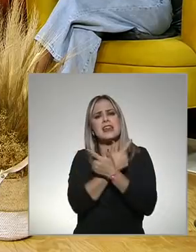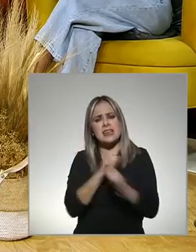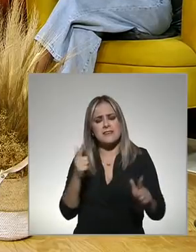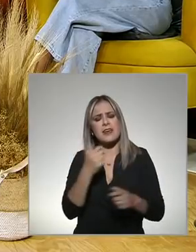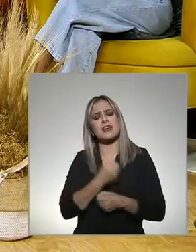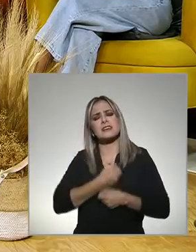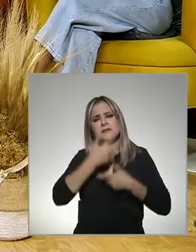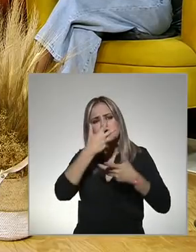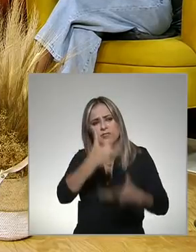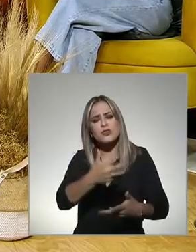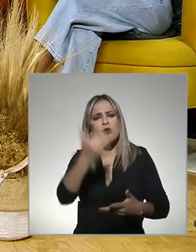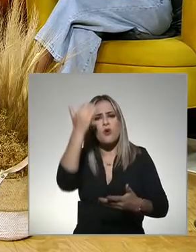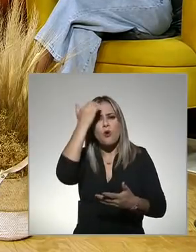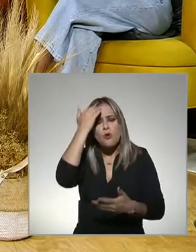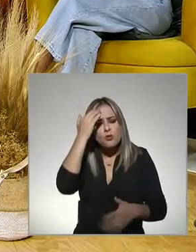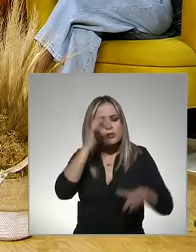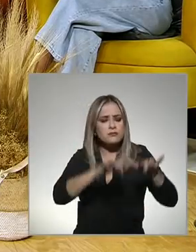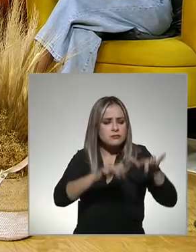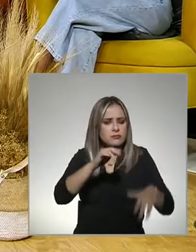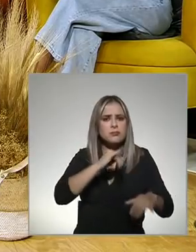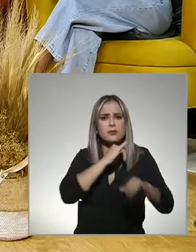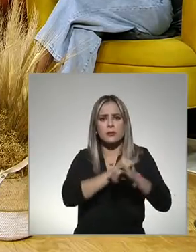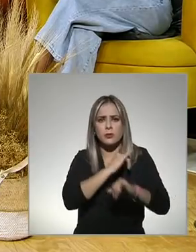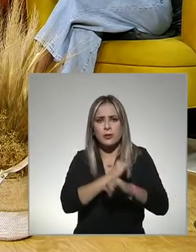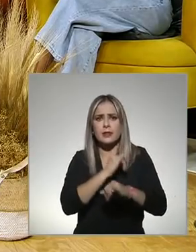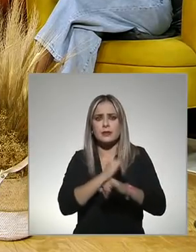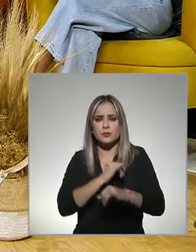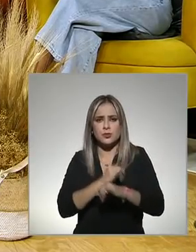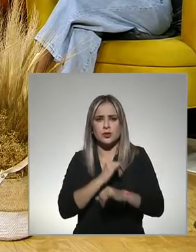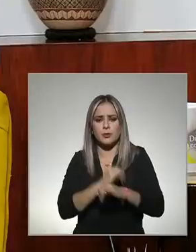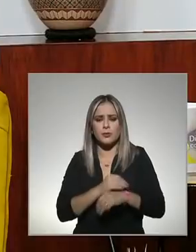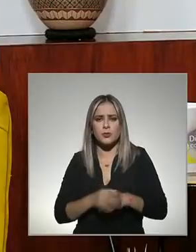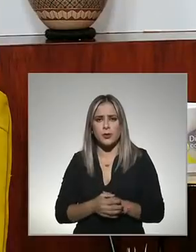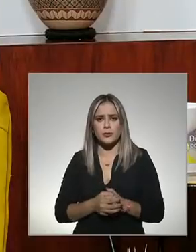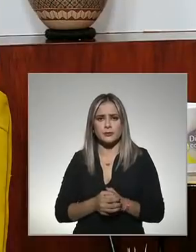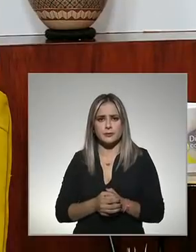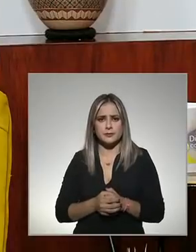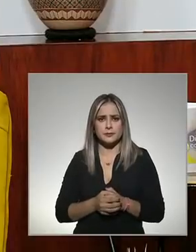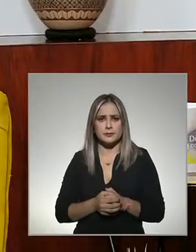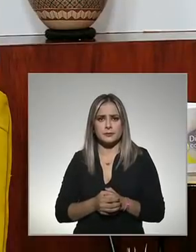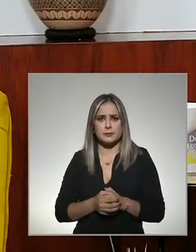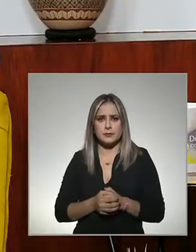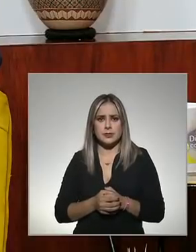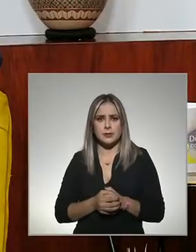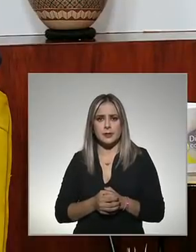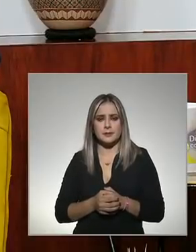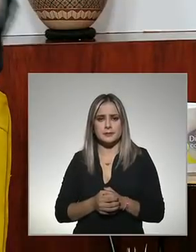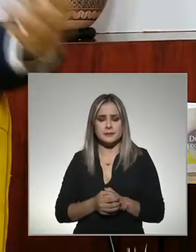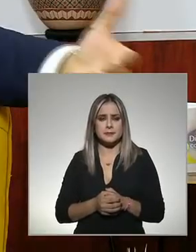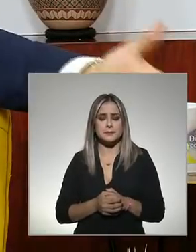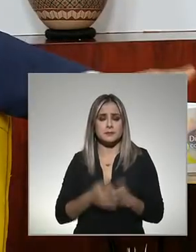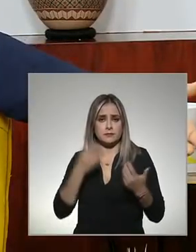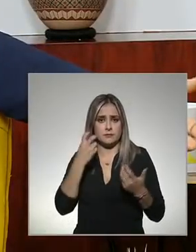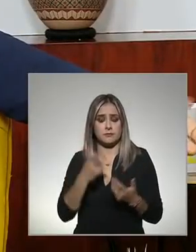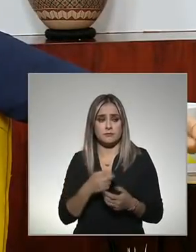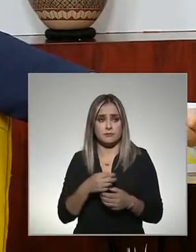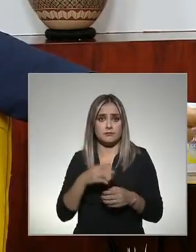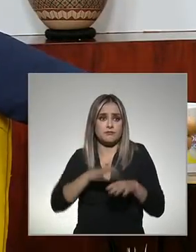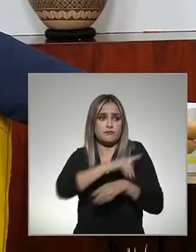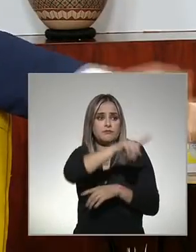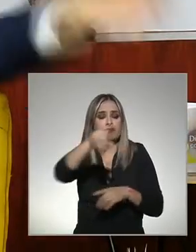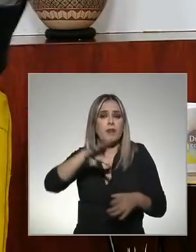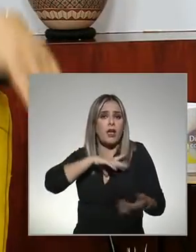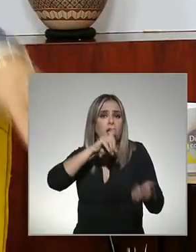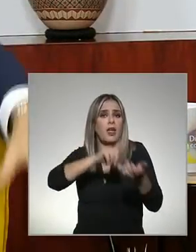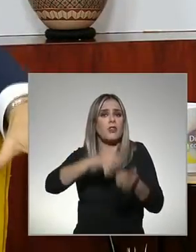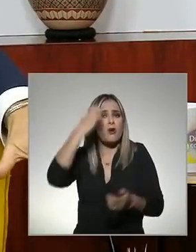la libertad que debemos de tener en ello, pero esa libertad es mal utilizada, es utilizada con un fin doloso por criminales